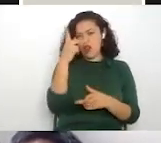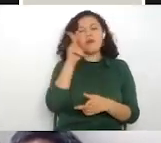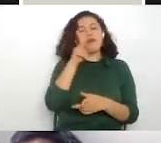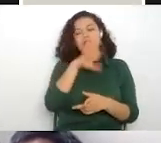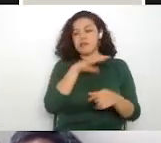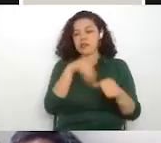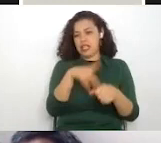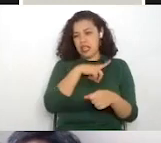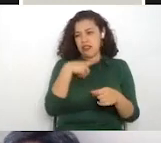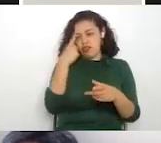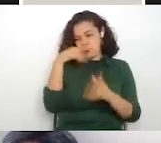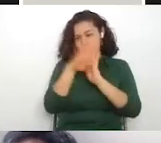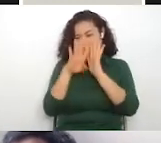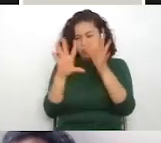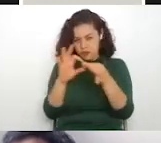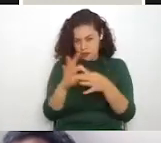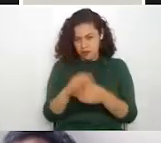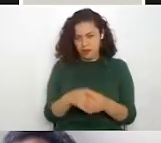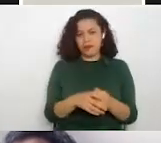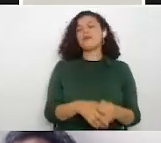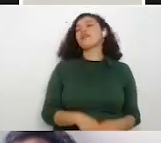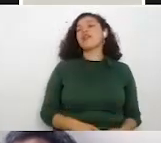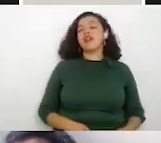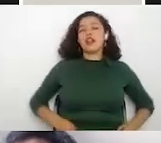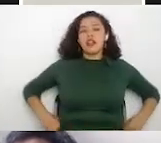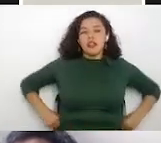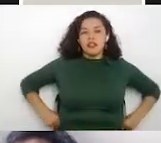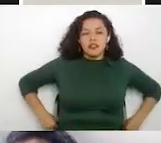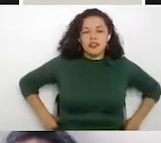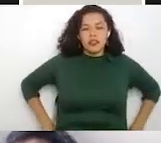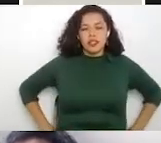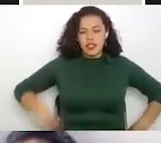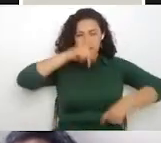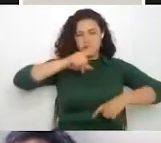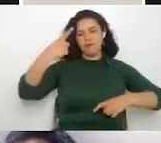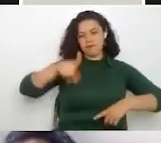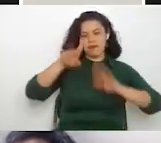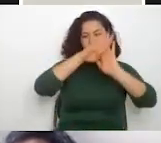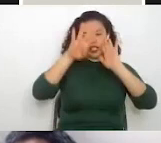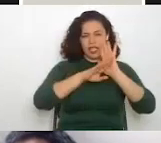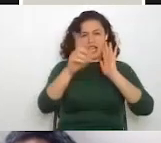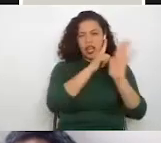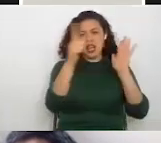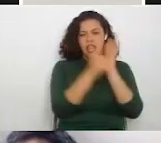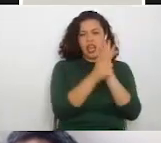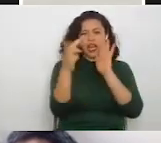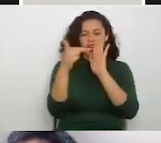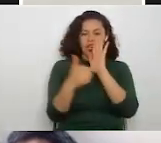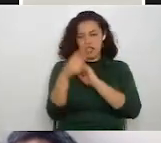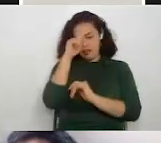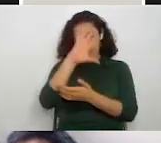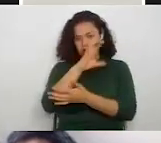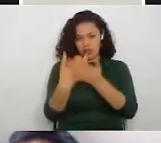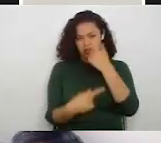¿sí? Que se consideren también las disposiciones legales, reglamentarias, contractuales para la disposición,